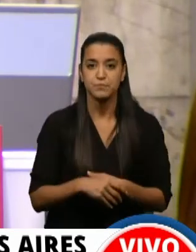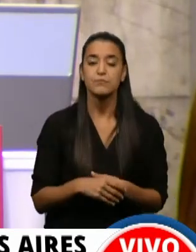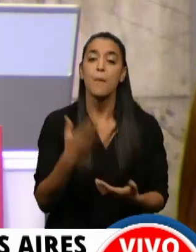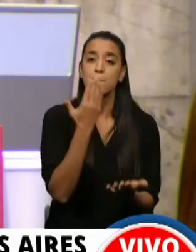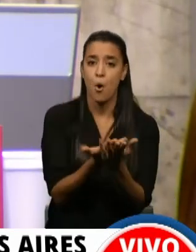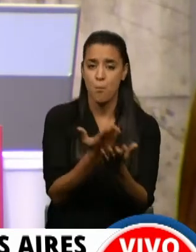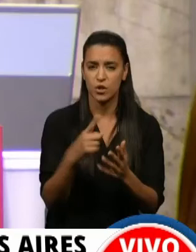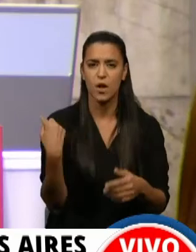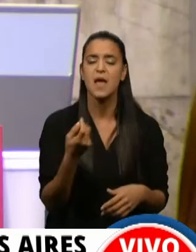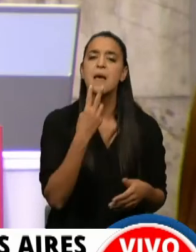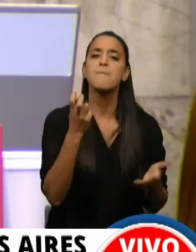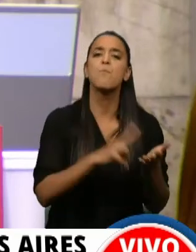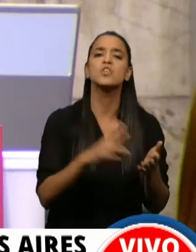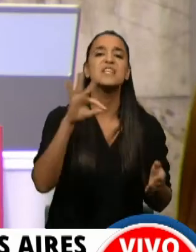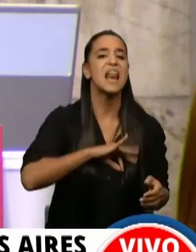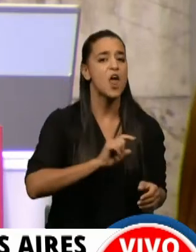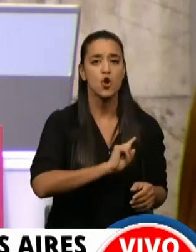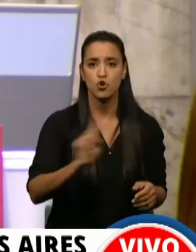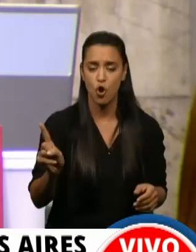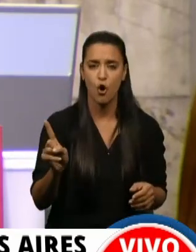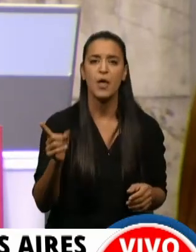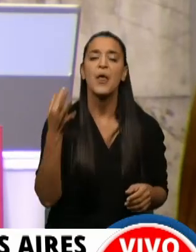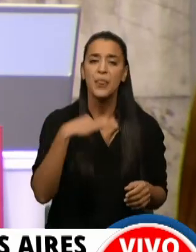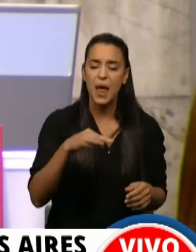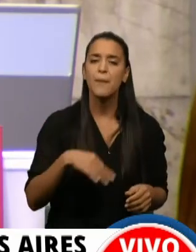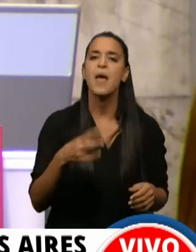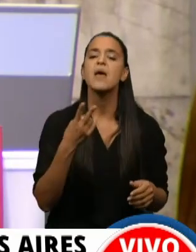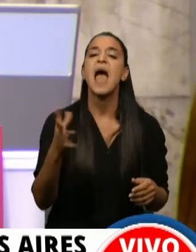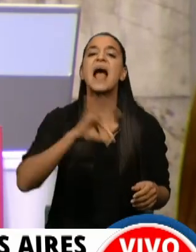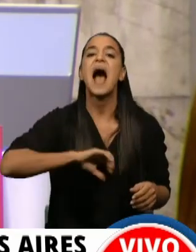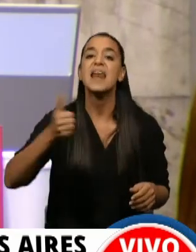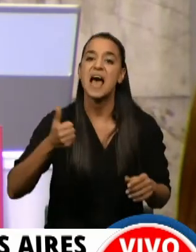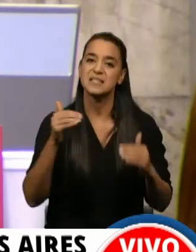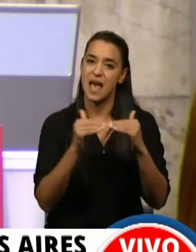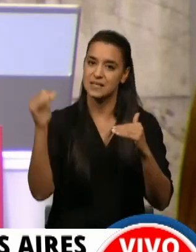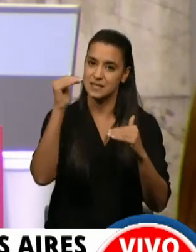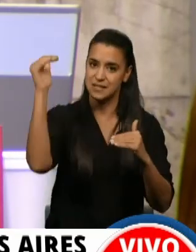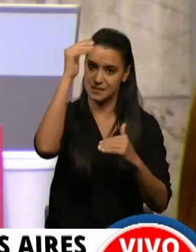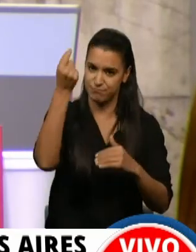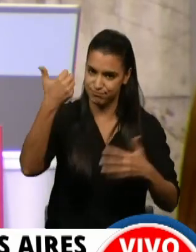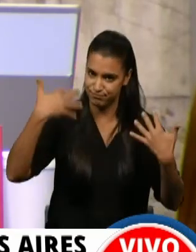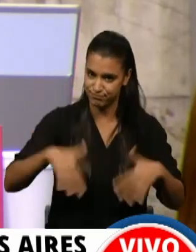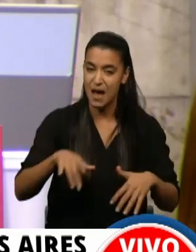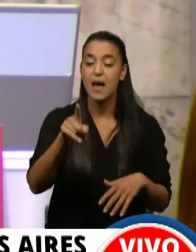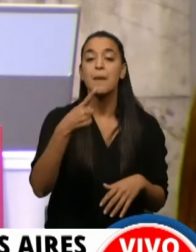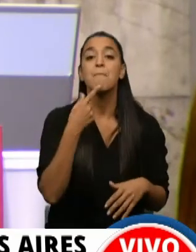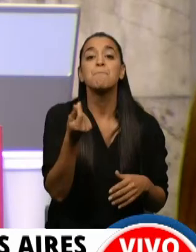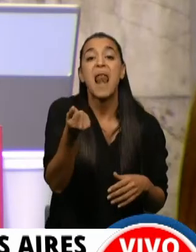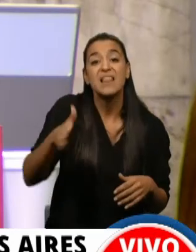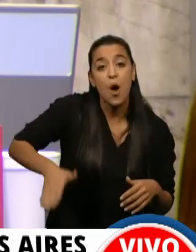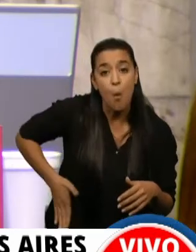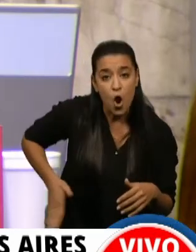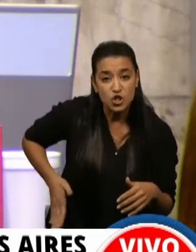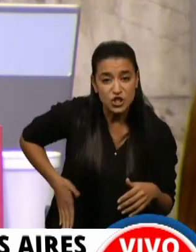nuestra propuesta, no al impuesto al salario, hay que gravar de verdad las ganancias de los de arriba y para poner el plata en el